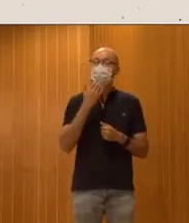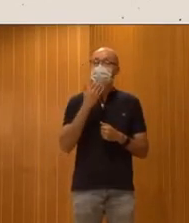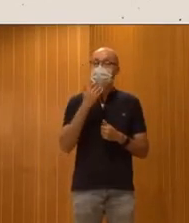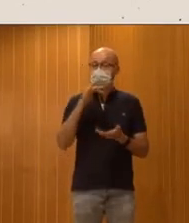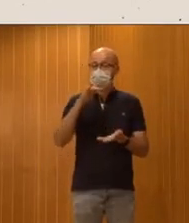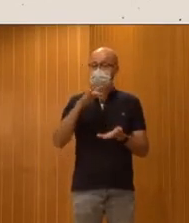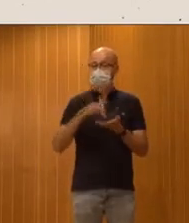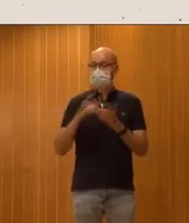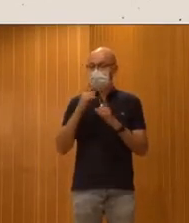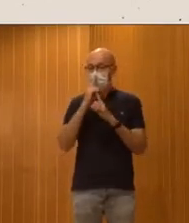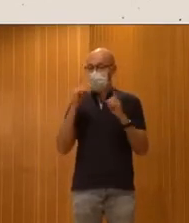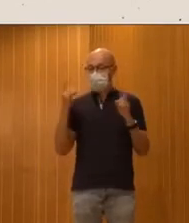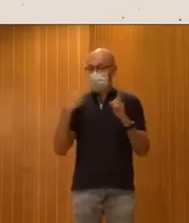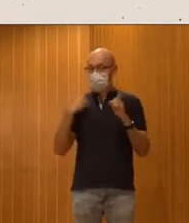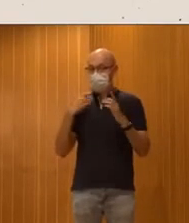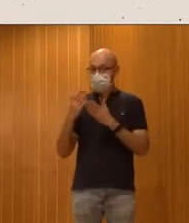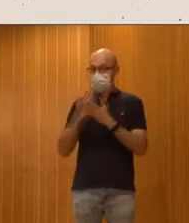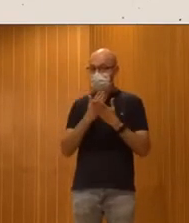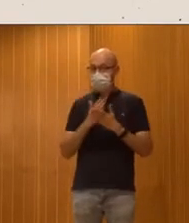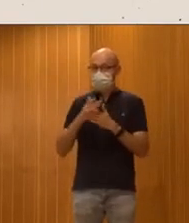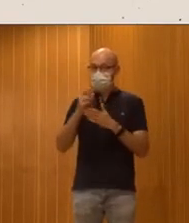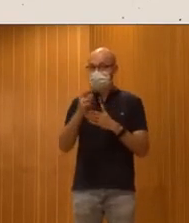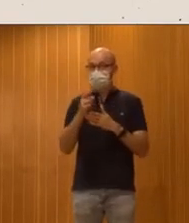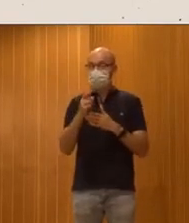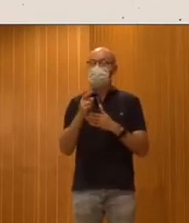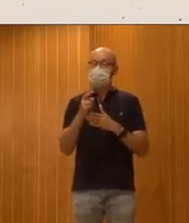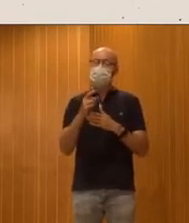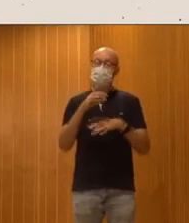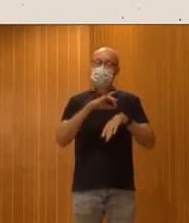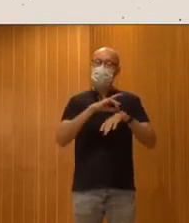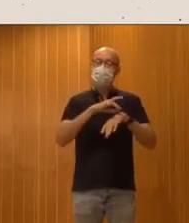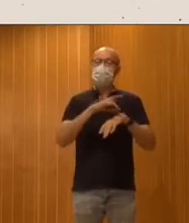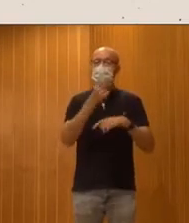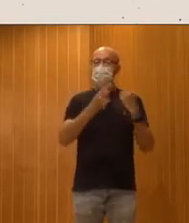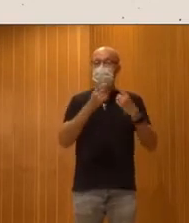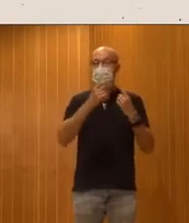ese año que nosotros evaluamos aumentó la demencia.